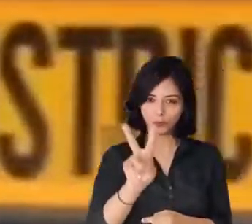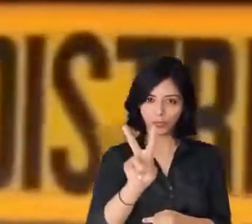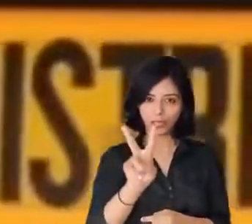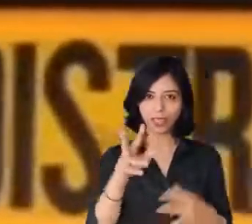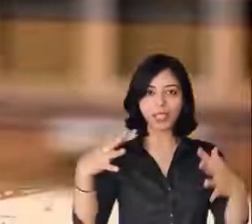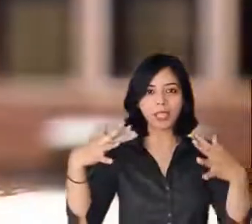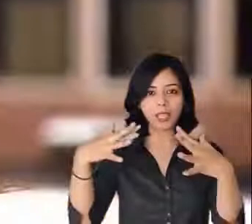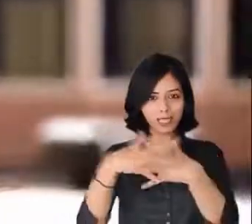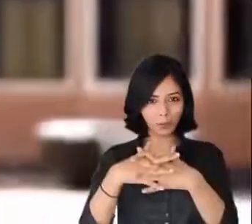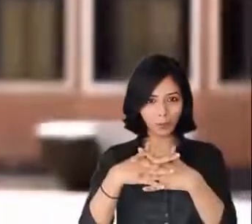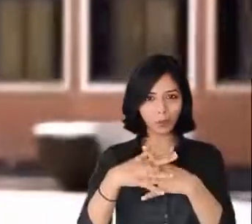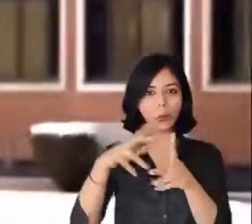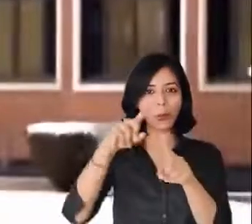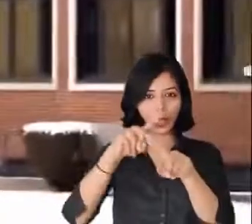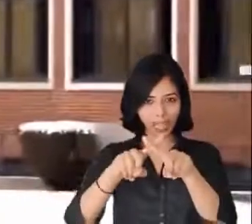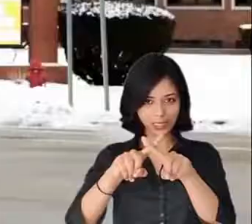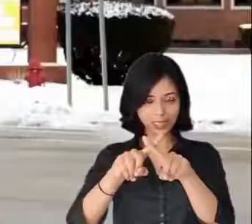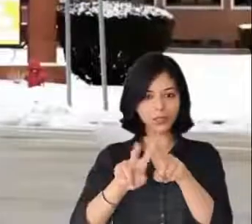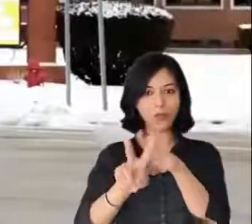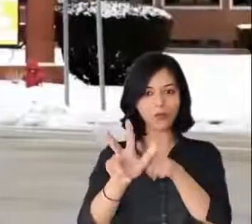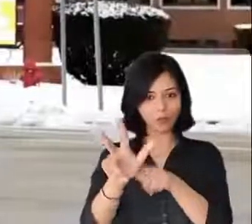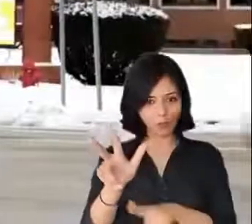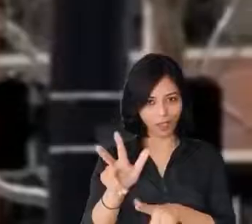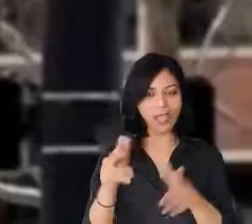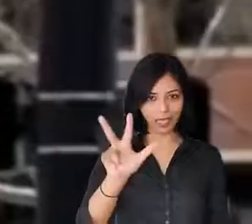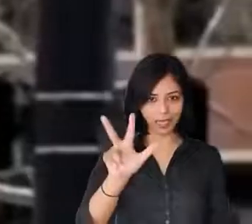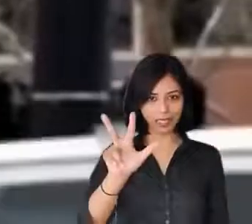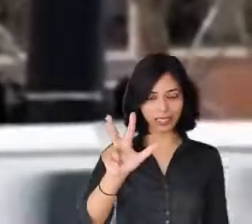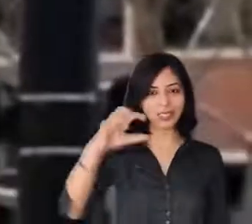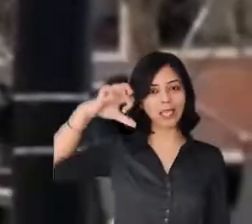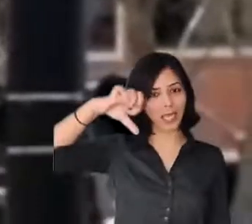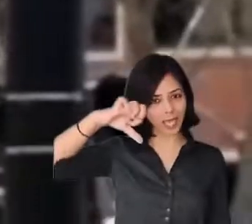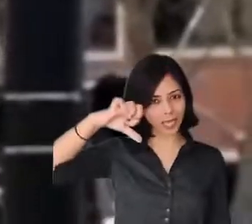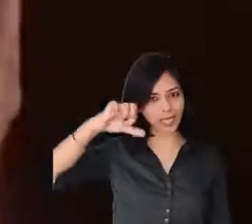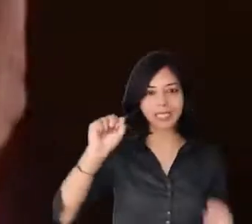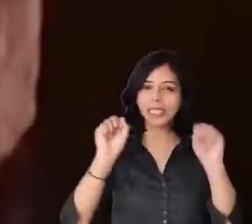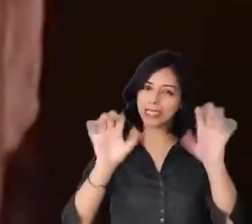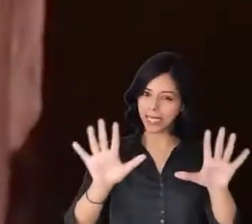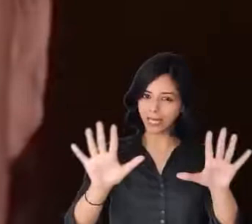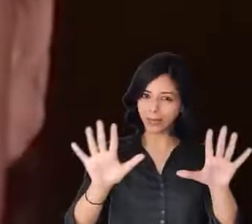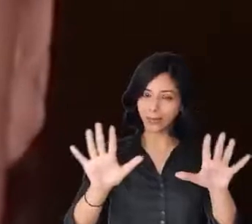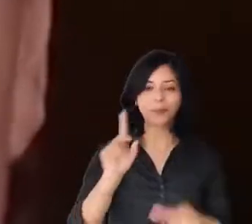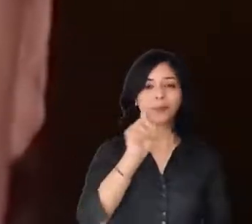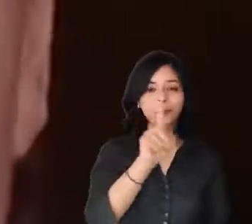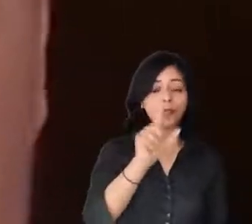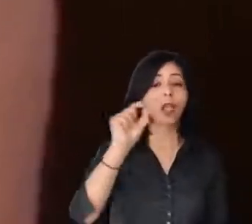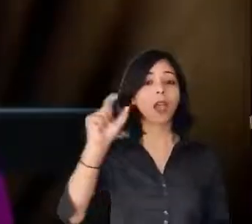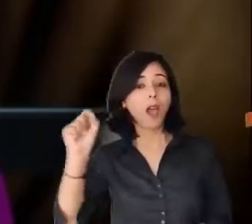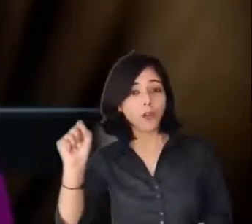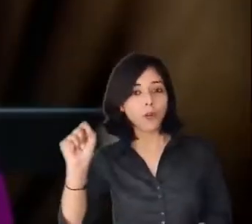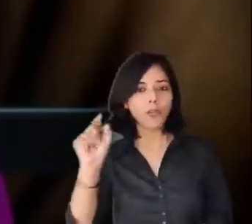su pérdida. Diría que ese día en la escuela fue el más duro de toda nuestra vida. Solo se veían